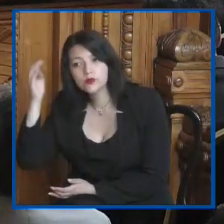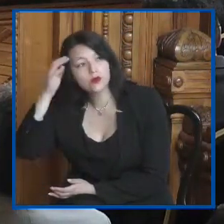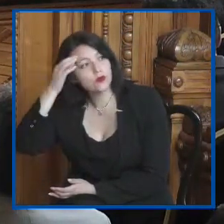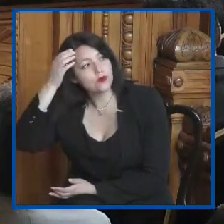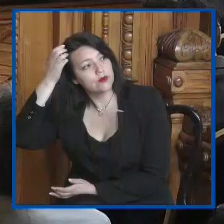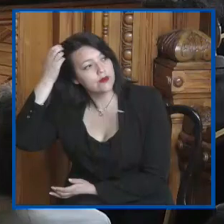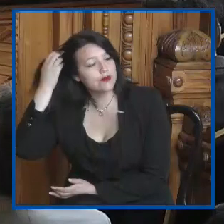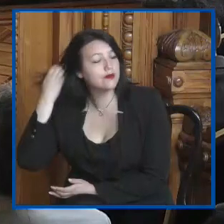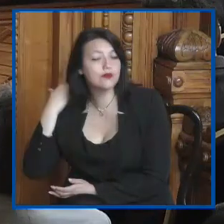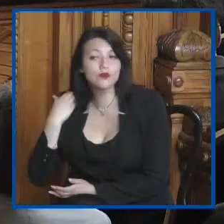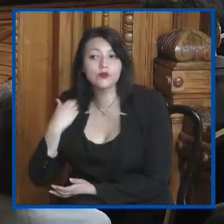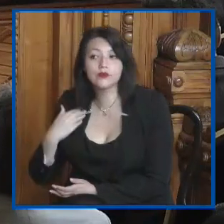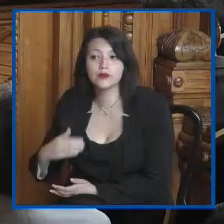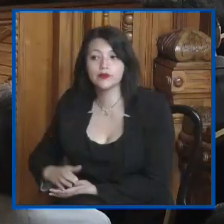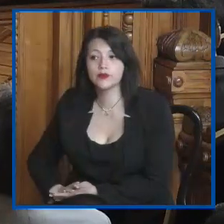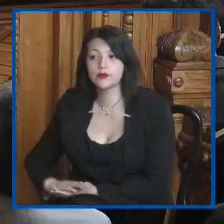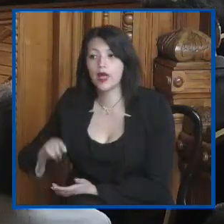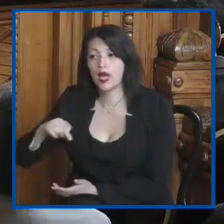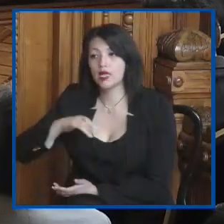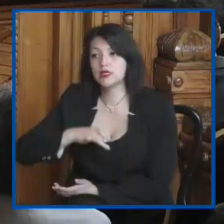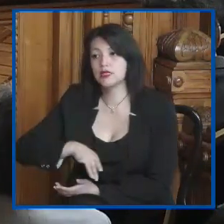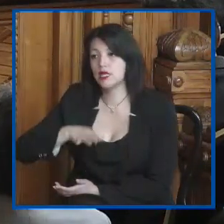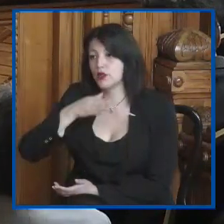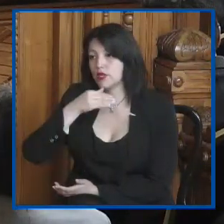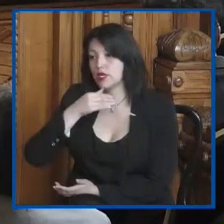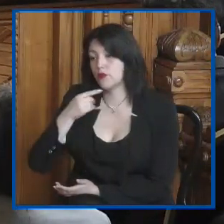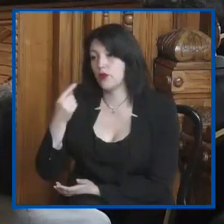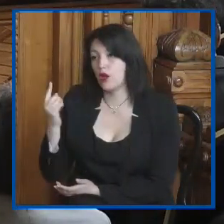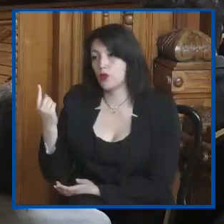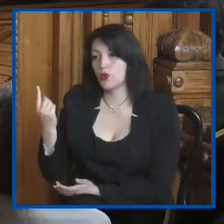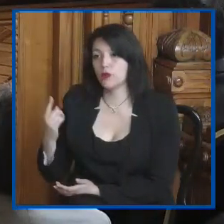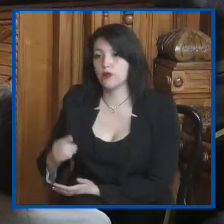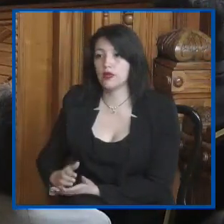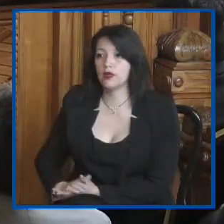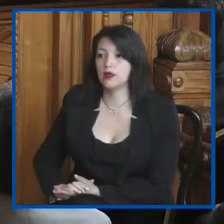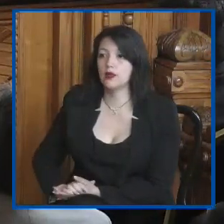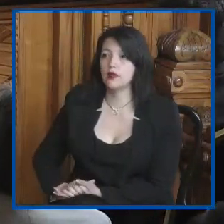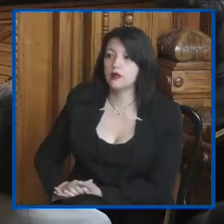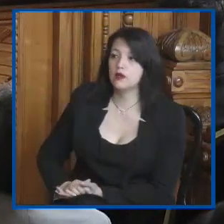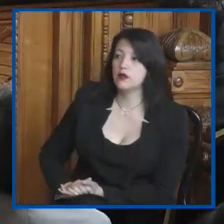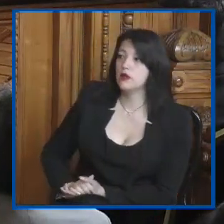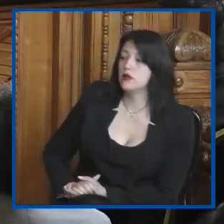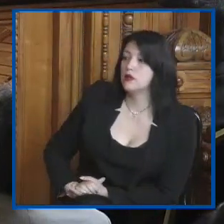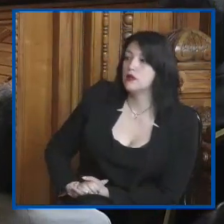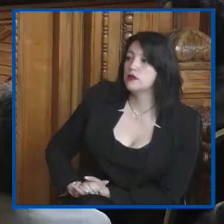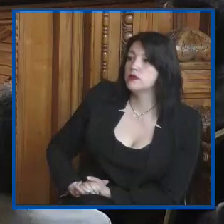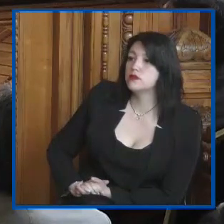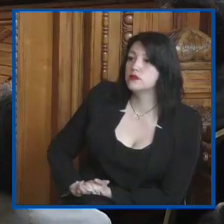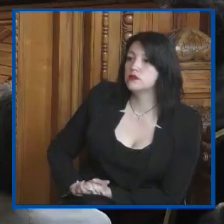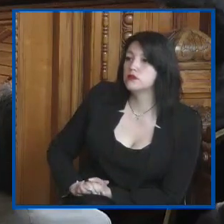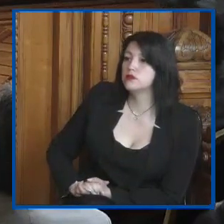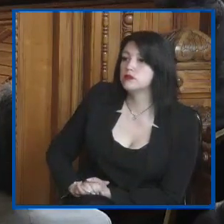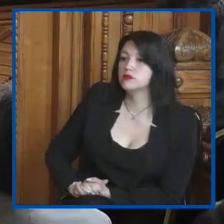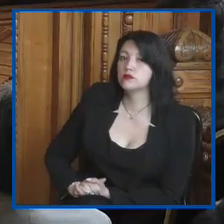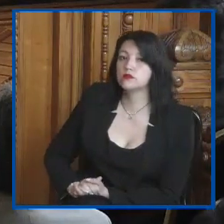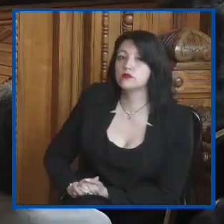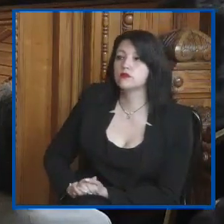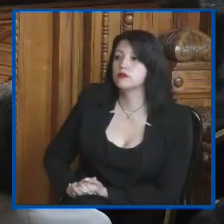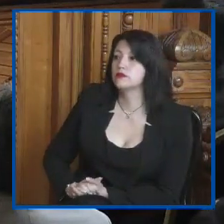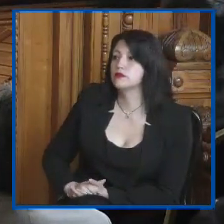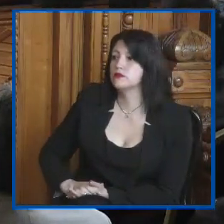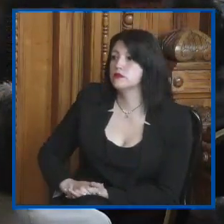no. Tenemos ese, sí. Pero eso era. La última pregunta, por favor. ¿Sé qué hay? Acá, al